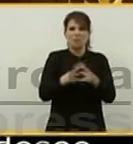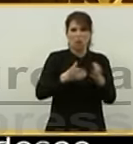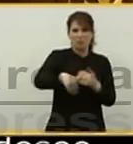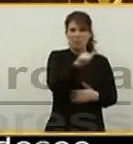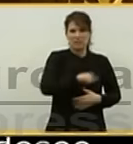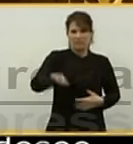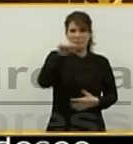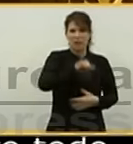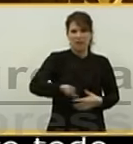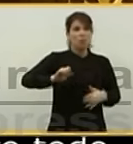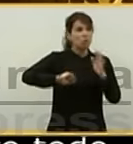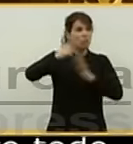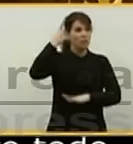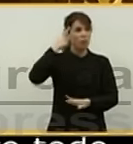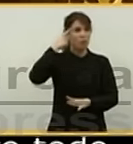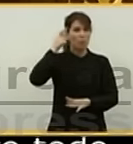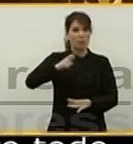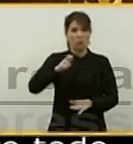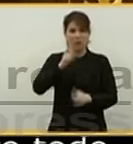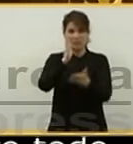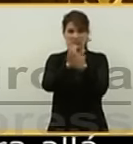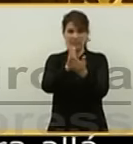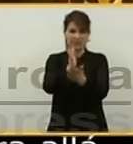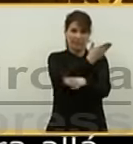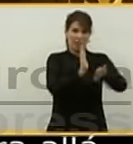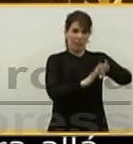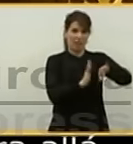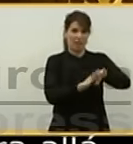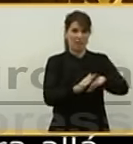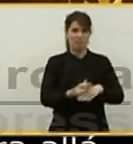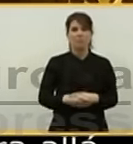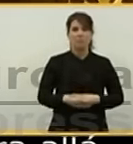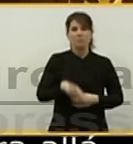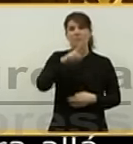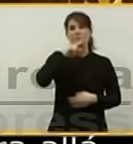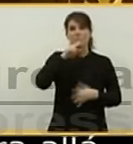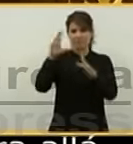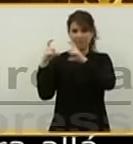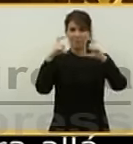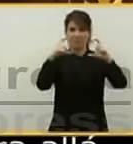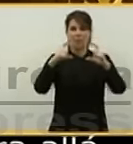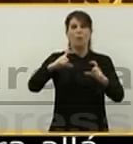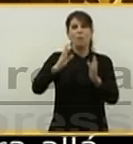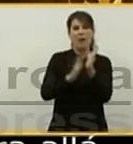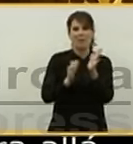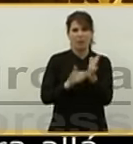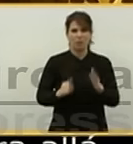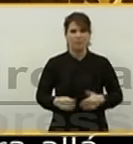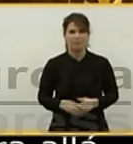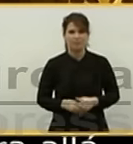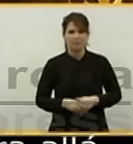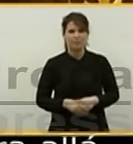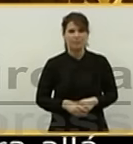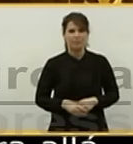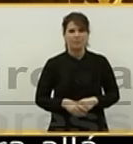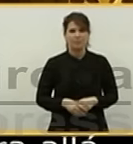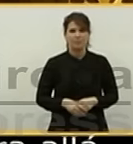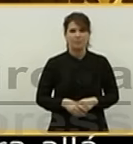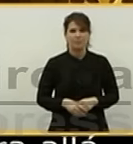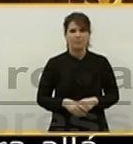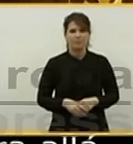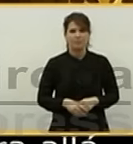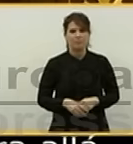los que estamos de aquí para allá. Que tinguem sort i que trobem tot el que ens va mancar ahir. Que tengamos